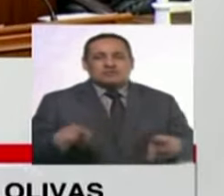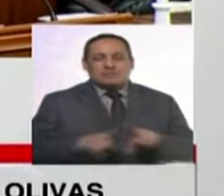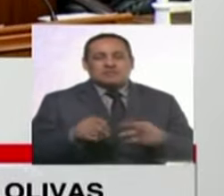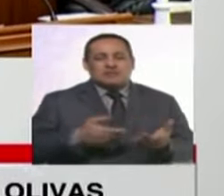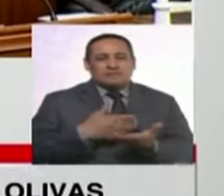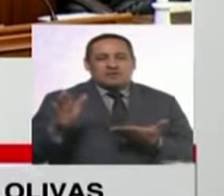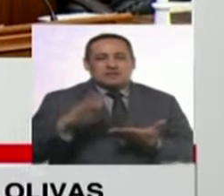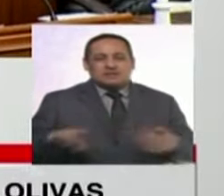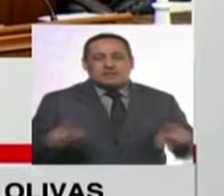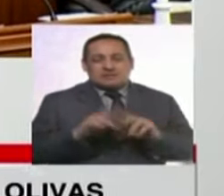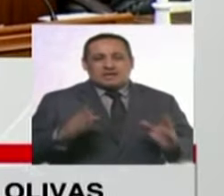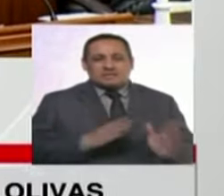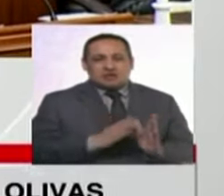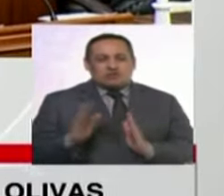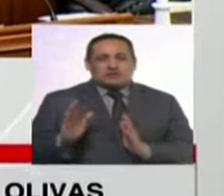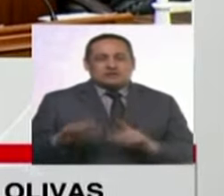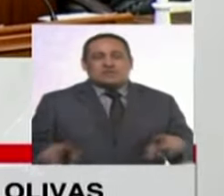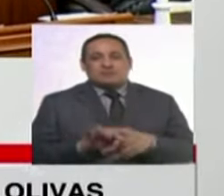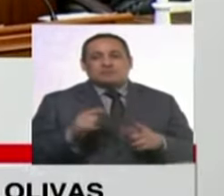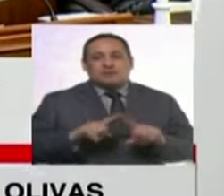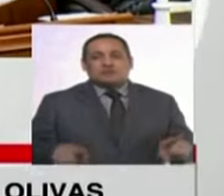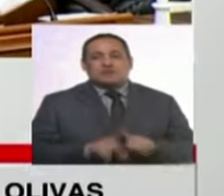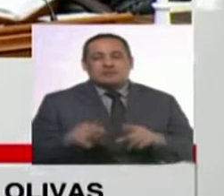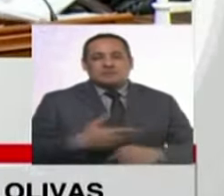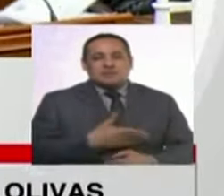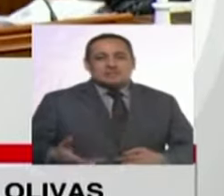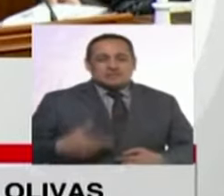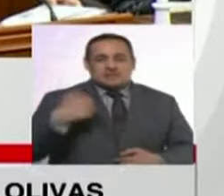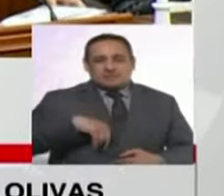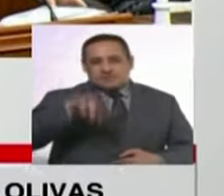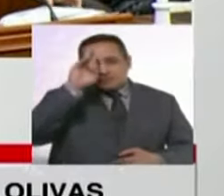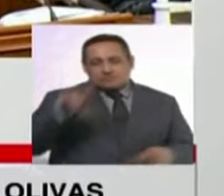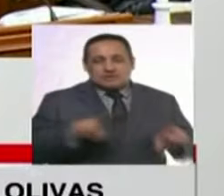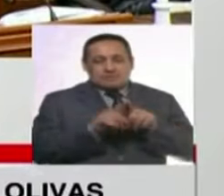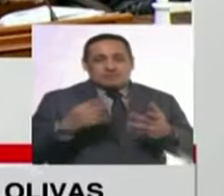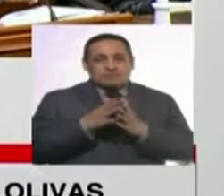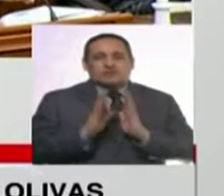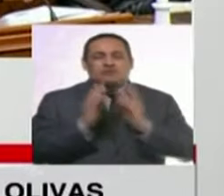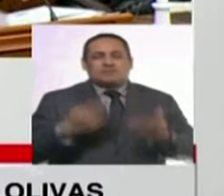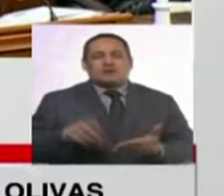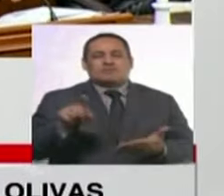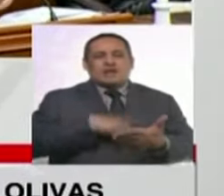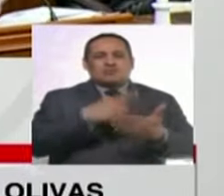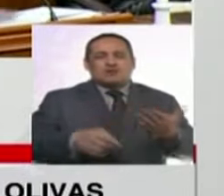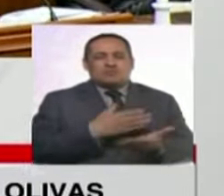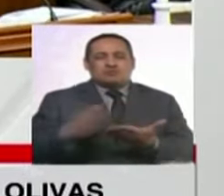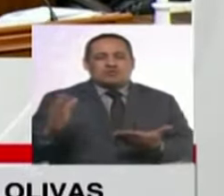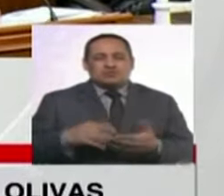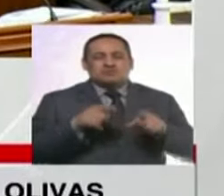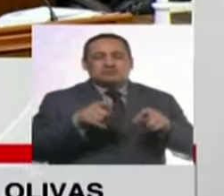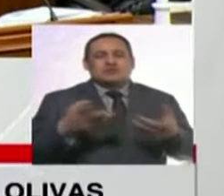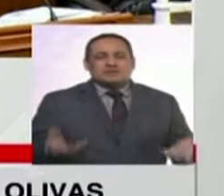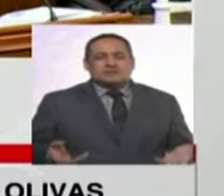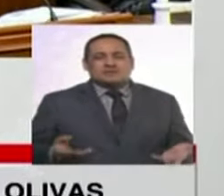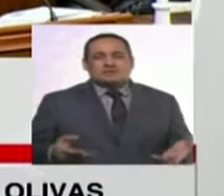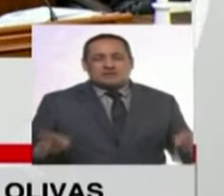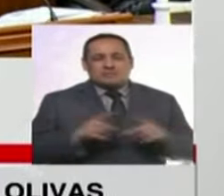la situación de retiro en ese orden sin embargo el presidente de la república de frente pidió destitución y usted